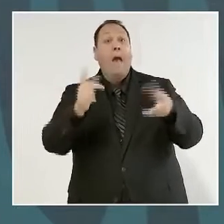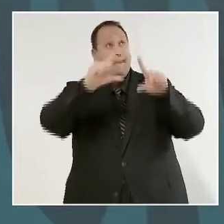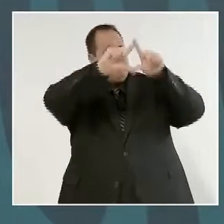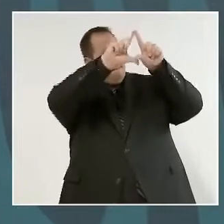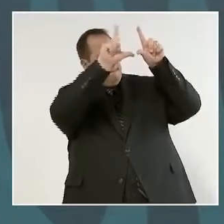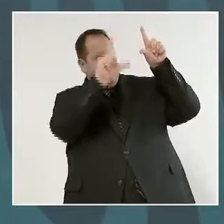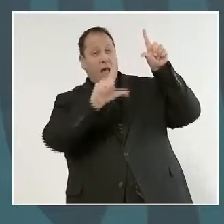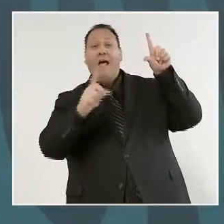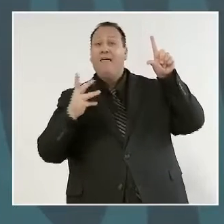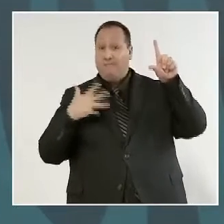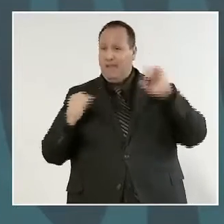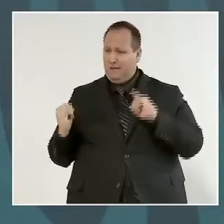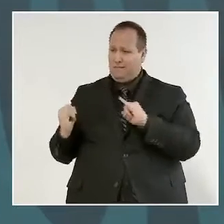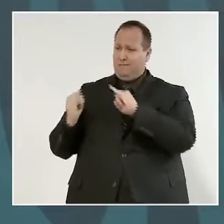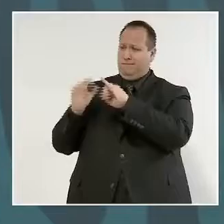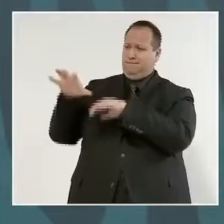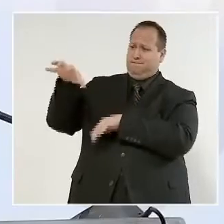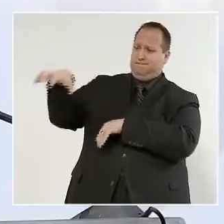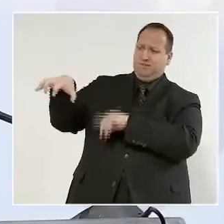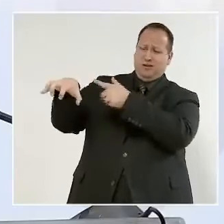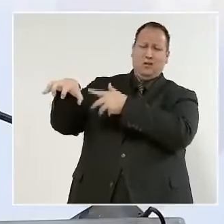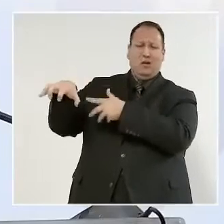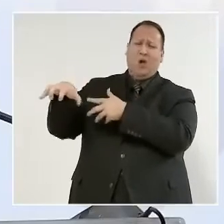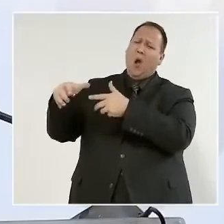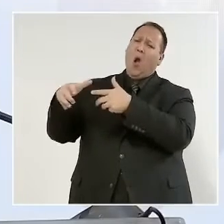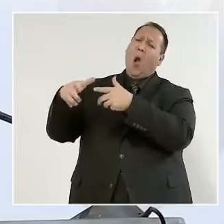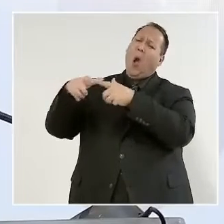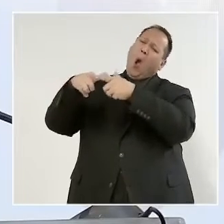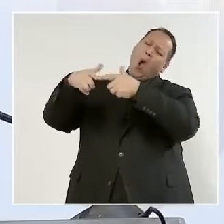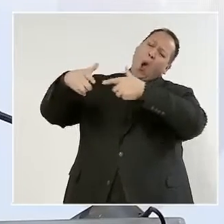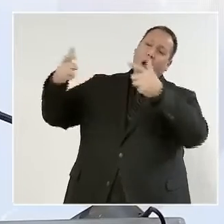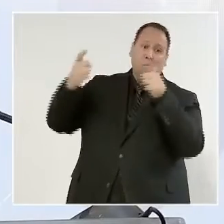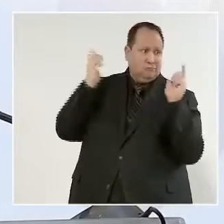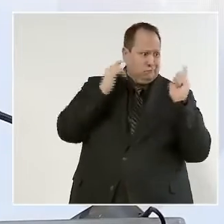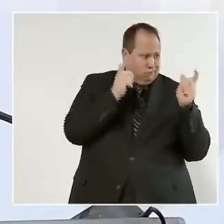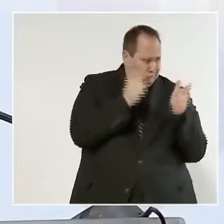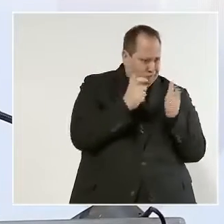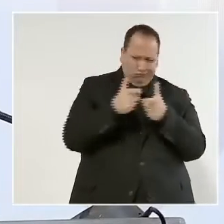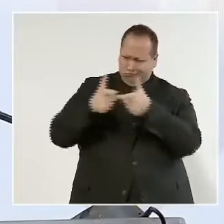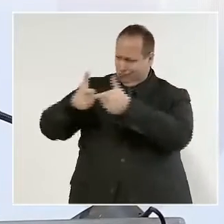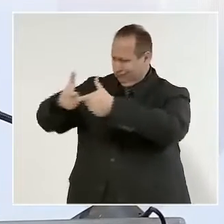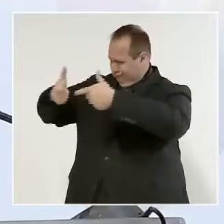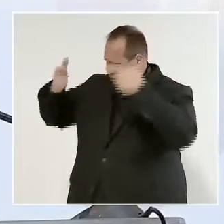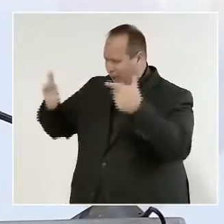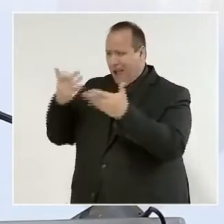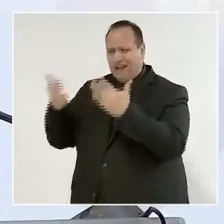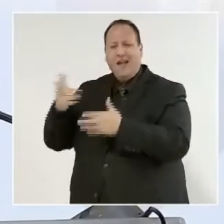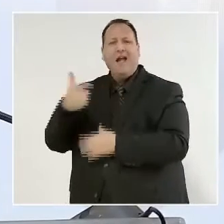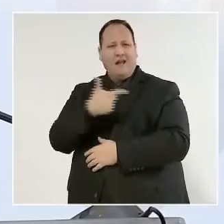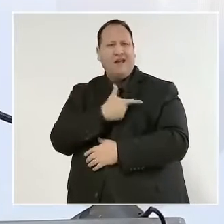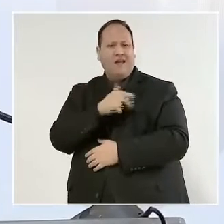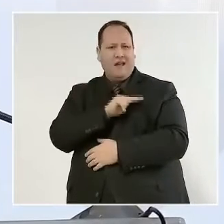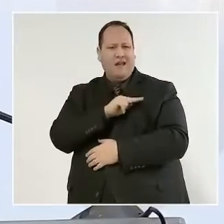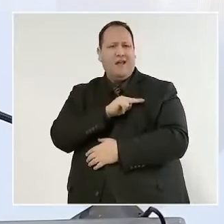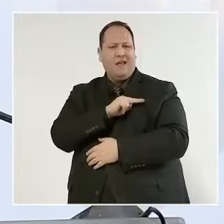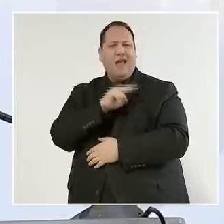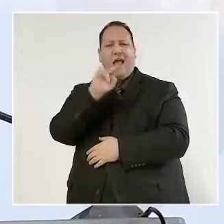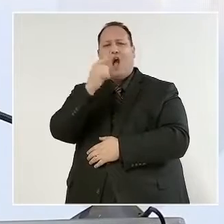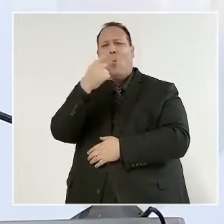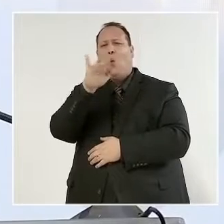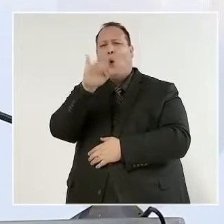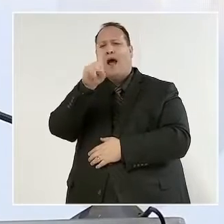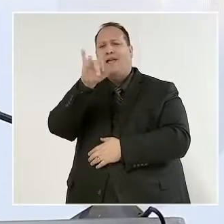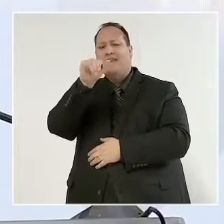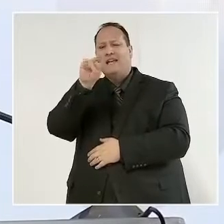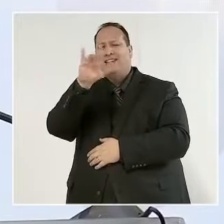la institución de seguridad pública más grande de su historia, la Guardia Nacional. Un cuerpo de